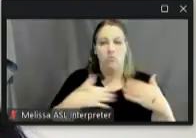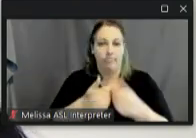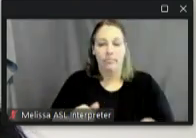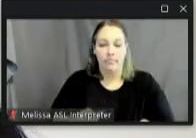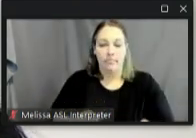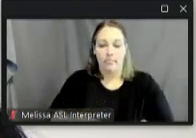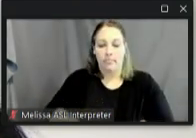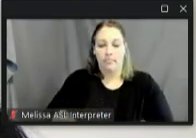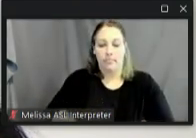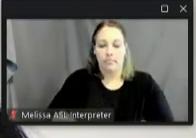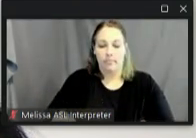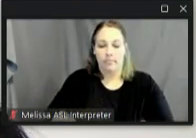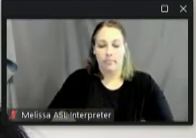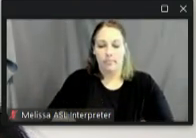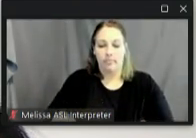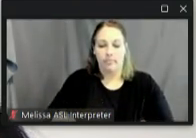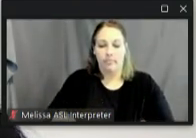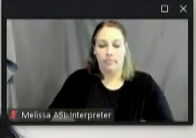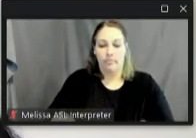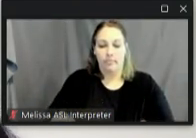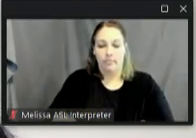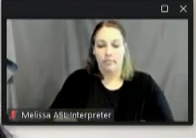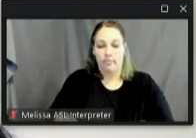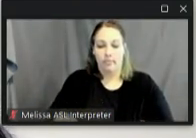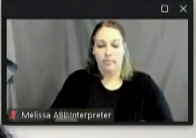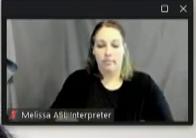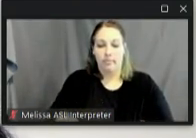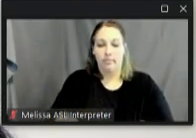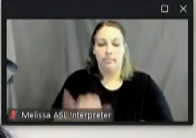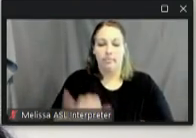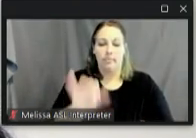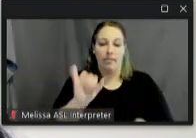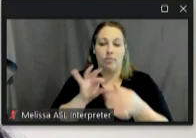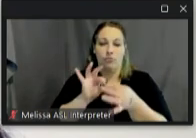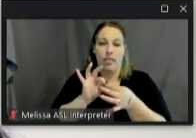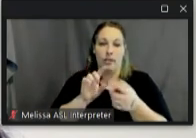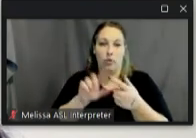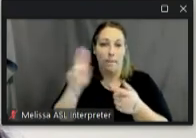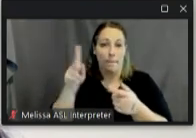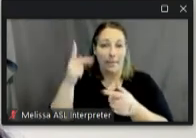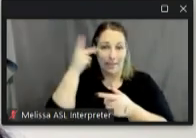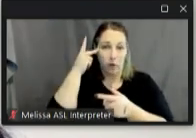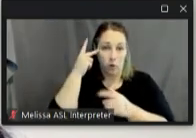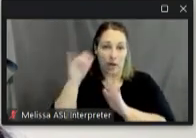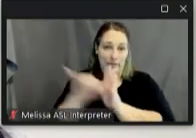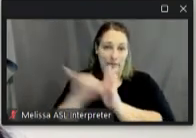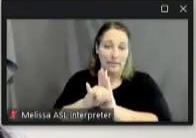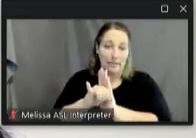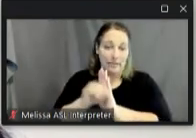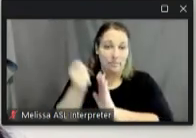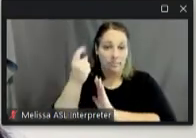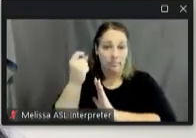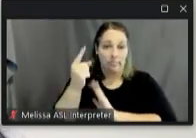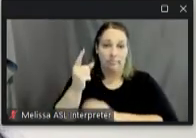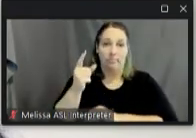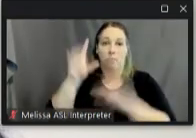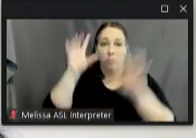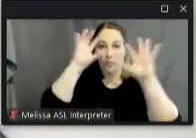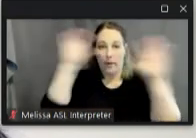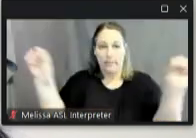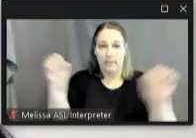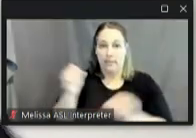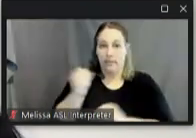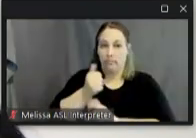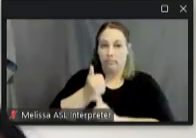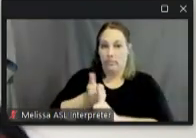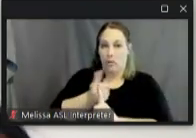nuestra presidenta Xiomara Castro es una mujer, y es una mujer que además asumió desde su plan de gobierno el compromiso con los derechos sexuales y reproductivos con